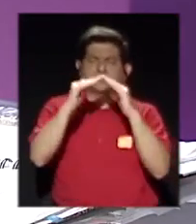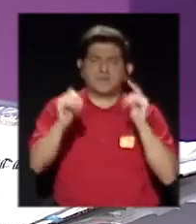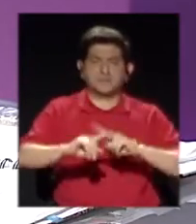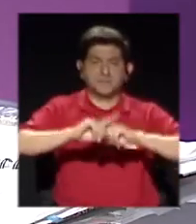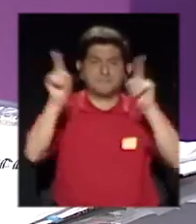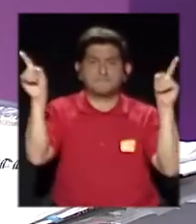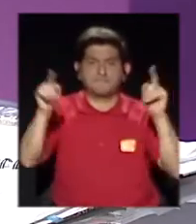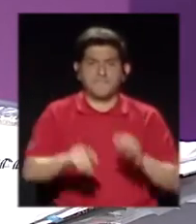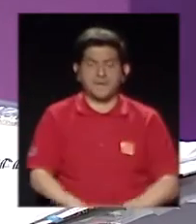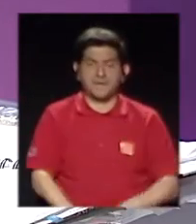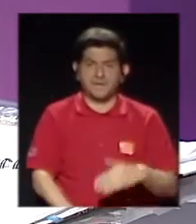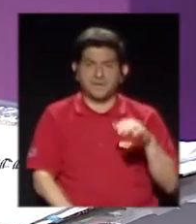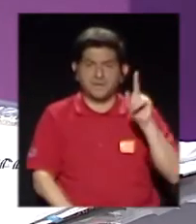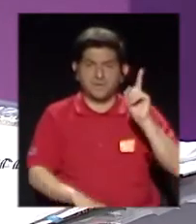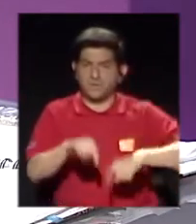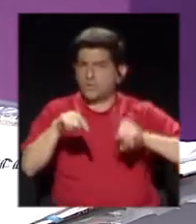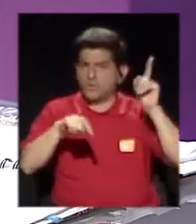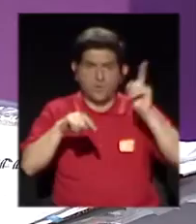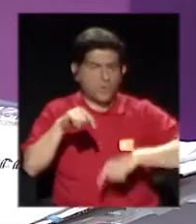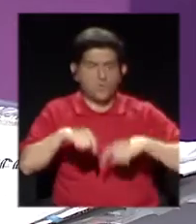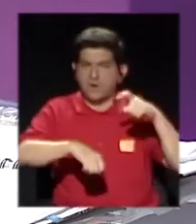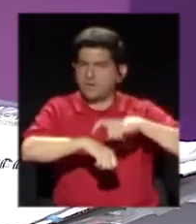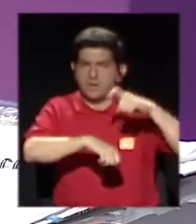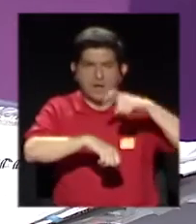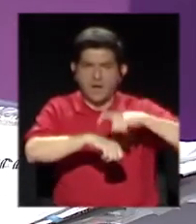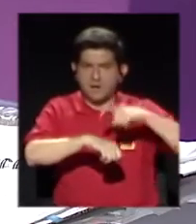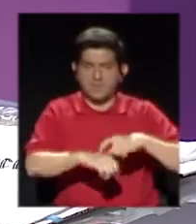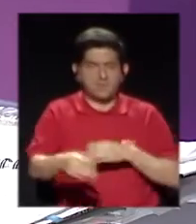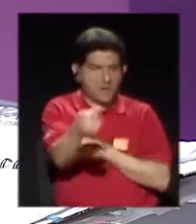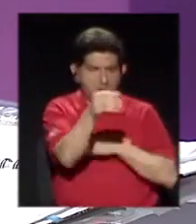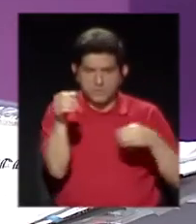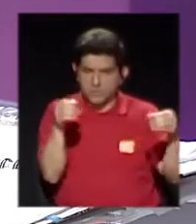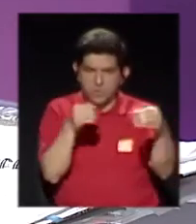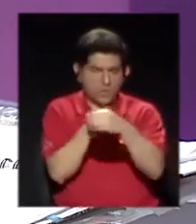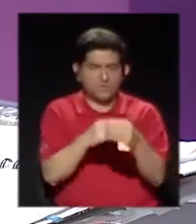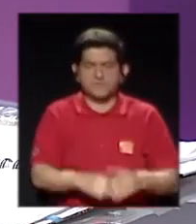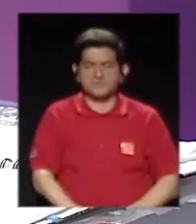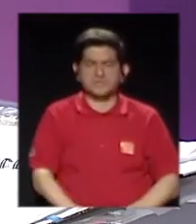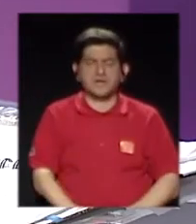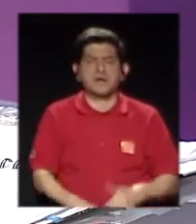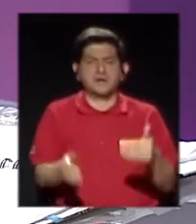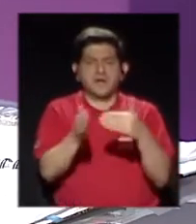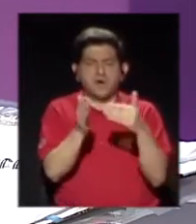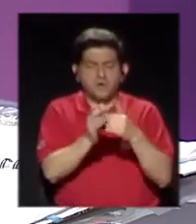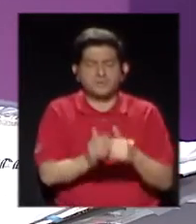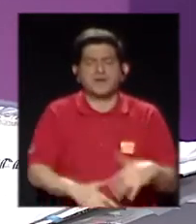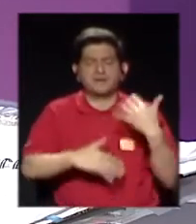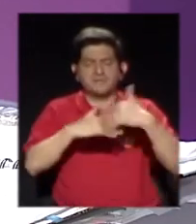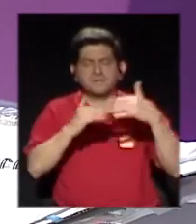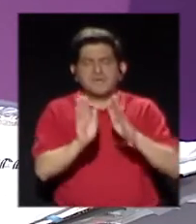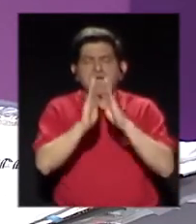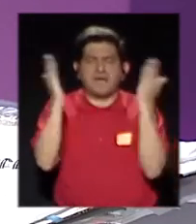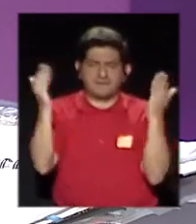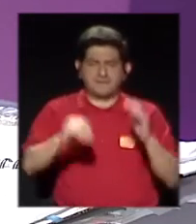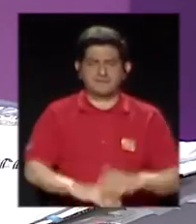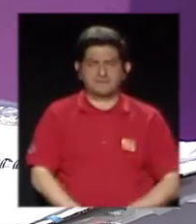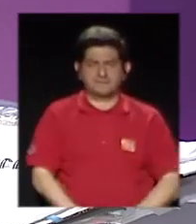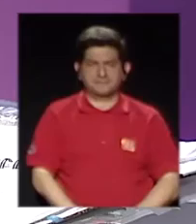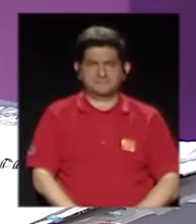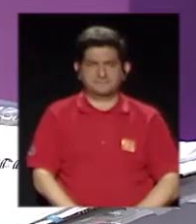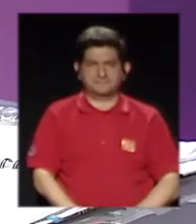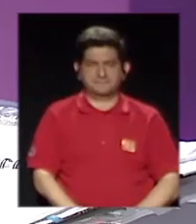pero eso tiene que no puede ser que a la hora de llegar a la oficina migratoria se reabren heridas eso por un lado yo ya